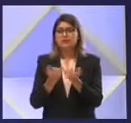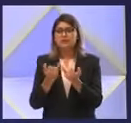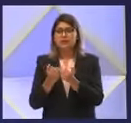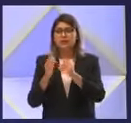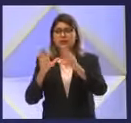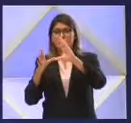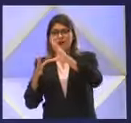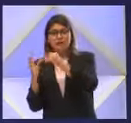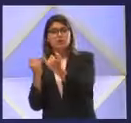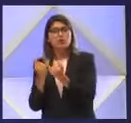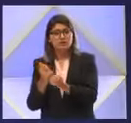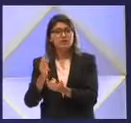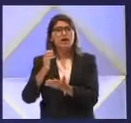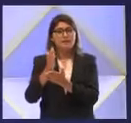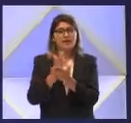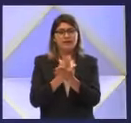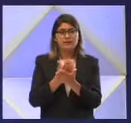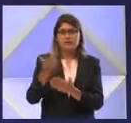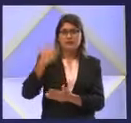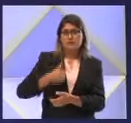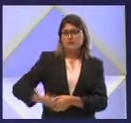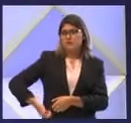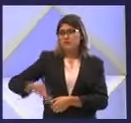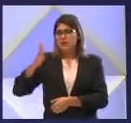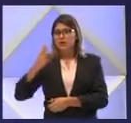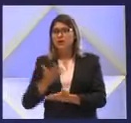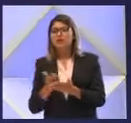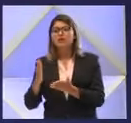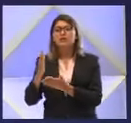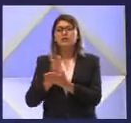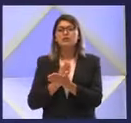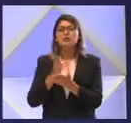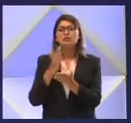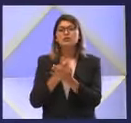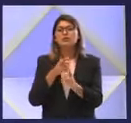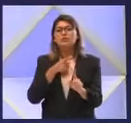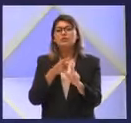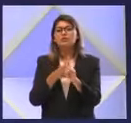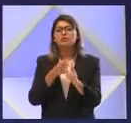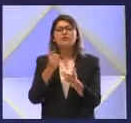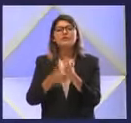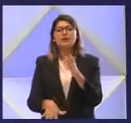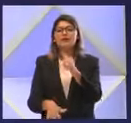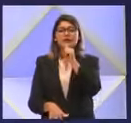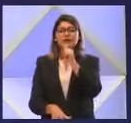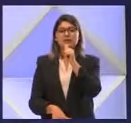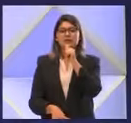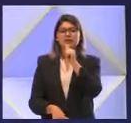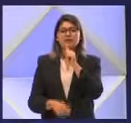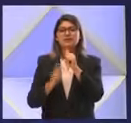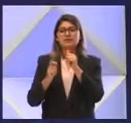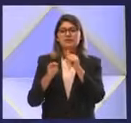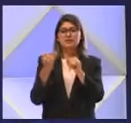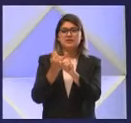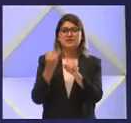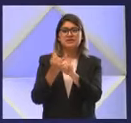ya lo dijeron y ha bajado lo que no veo que baje mucho es el precio final al usuario en